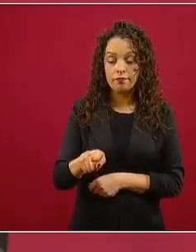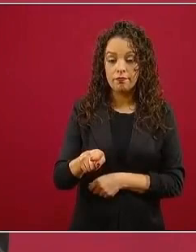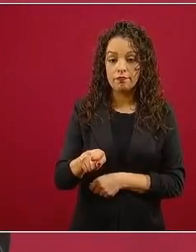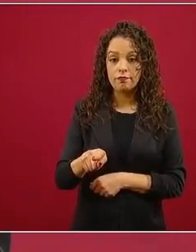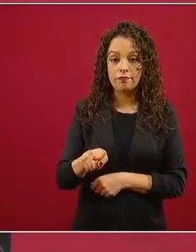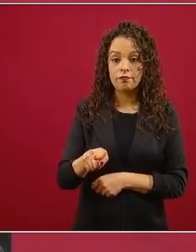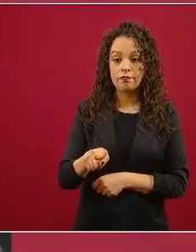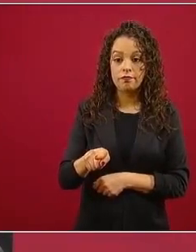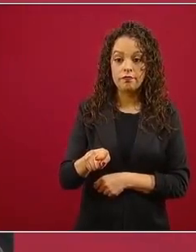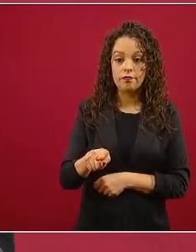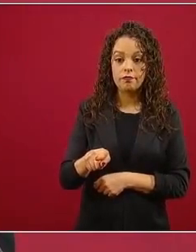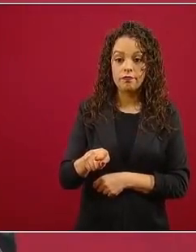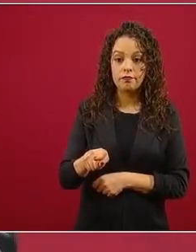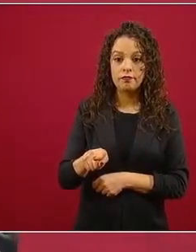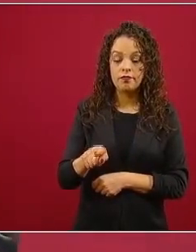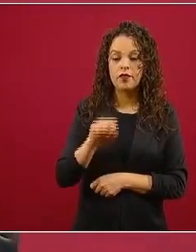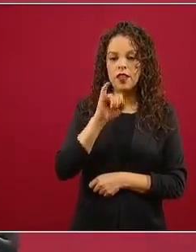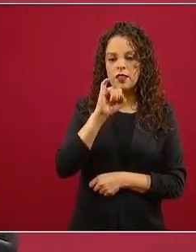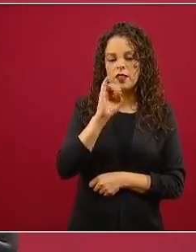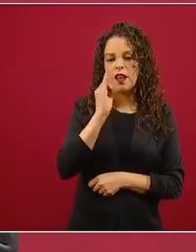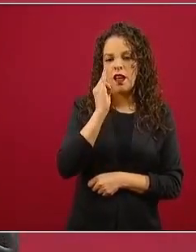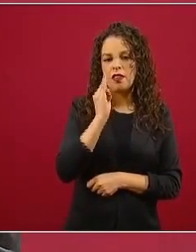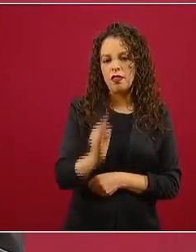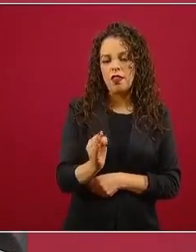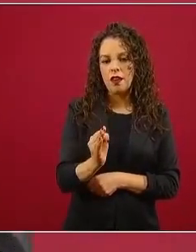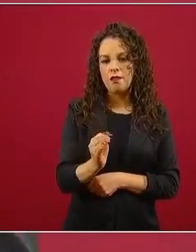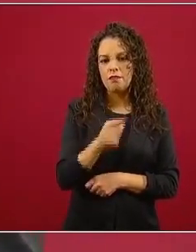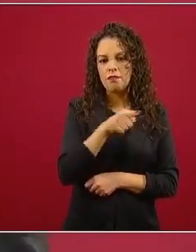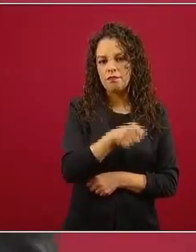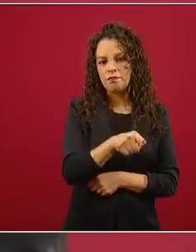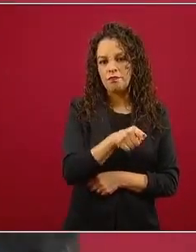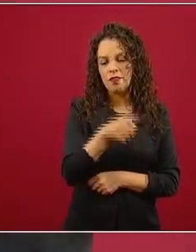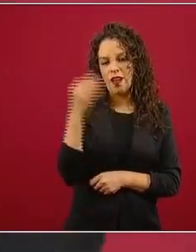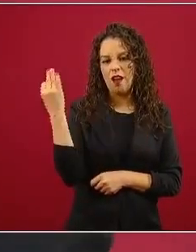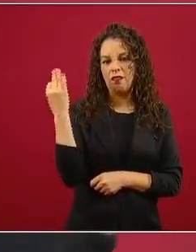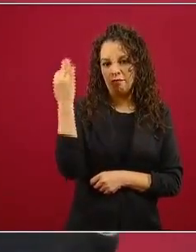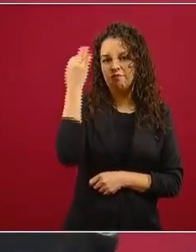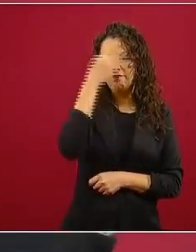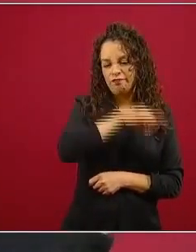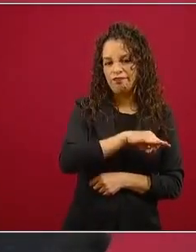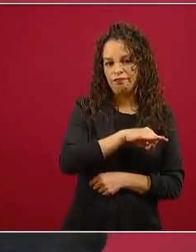que cayeron en estas